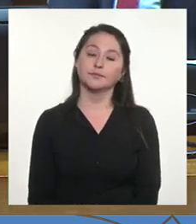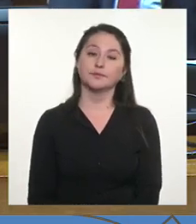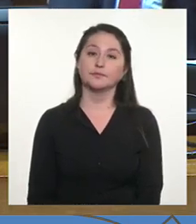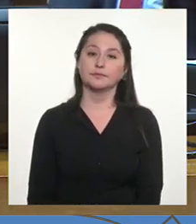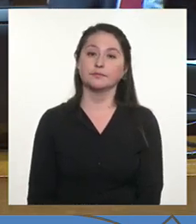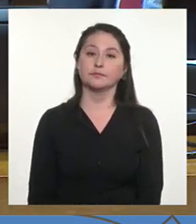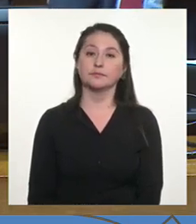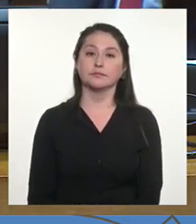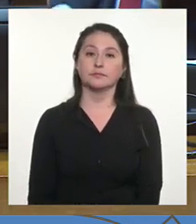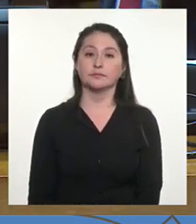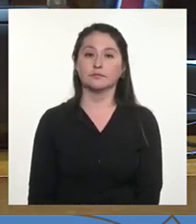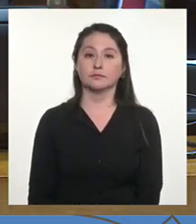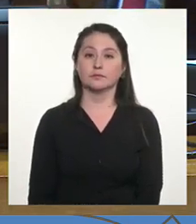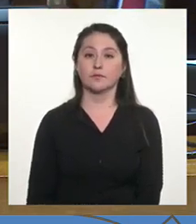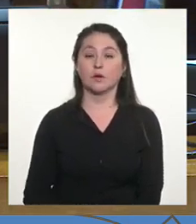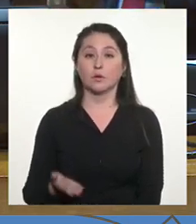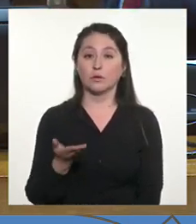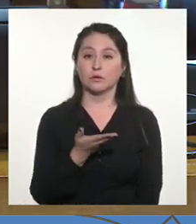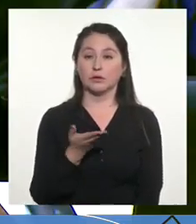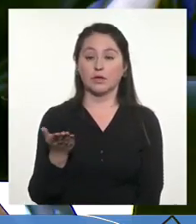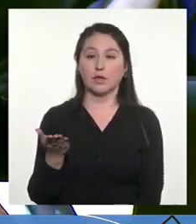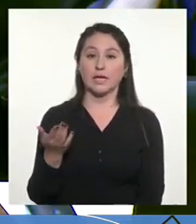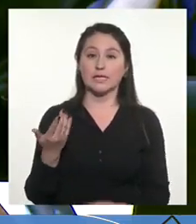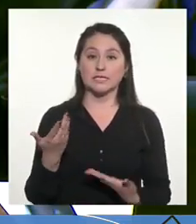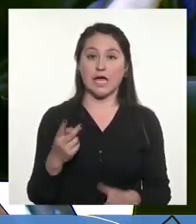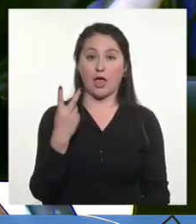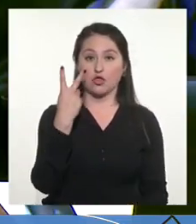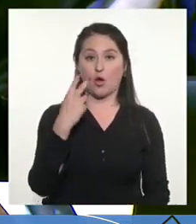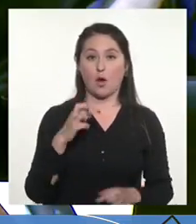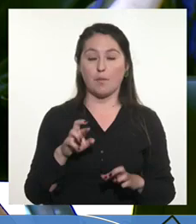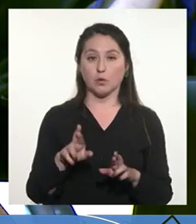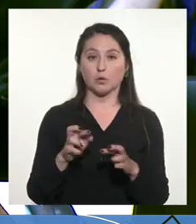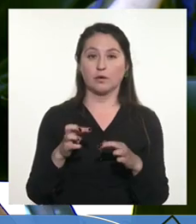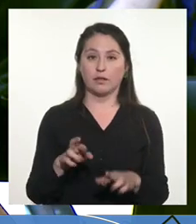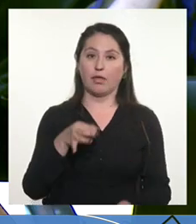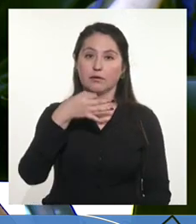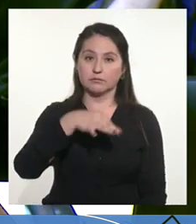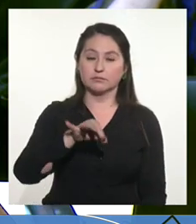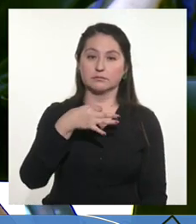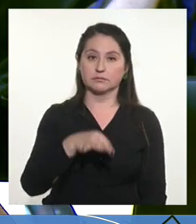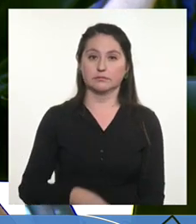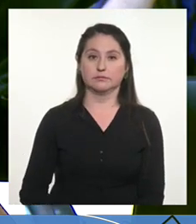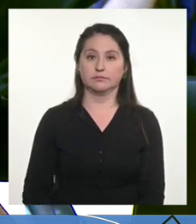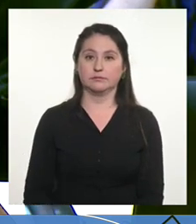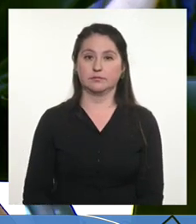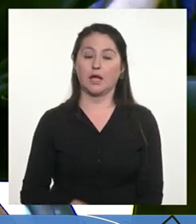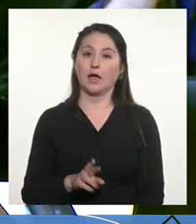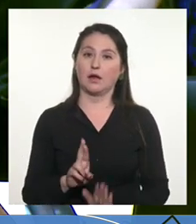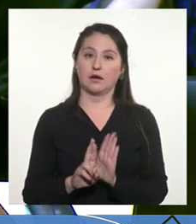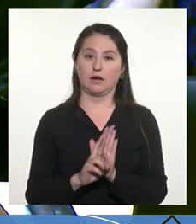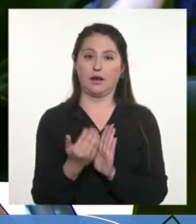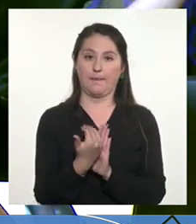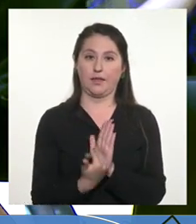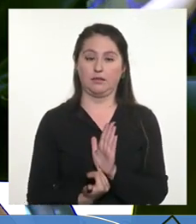que usted haya hablado en dos oportunidades ya el reglamento